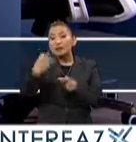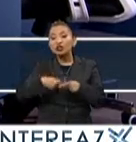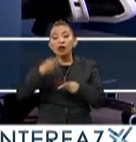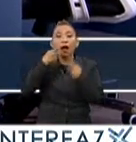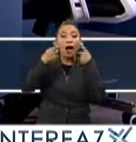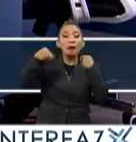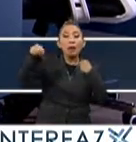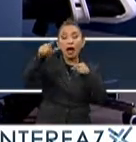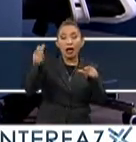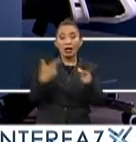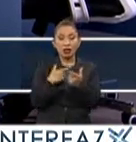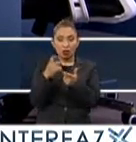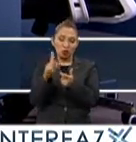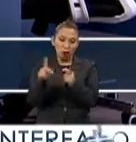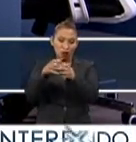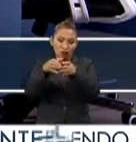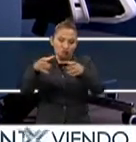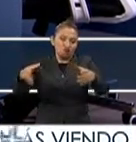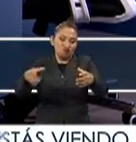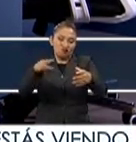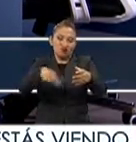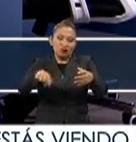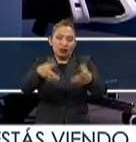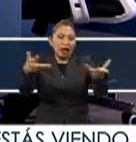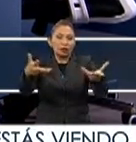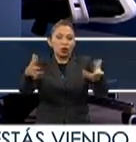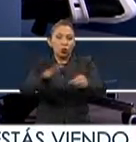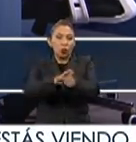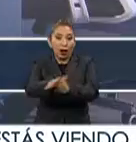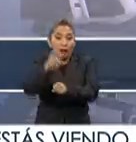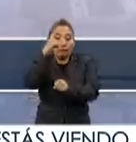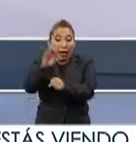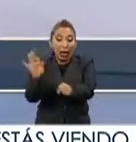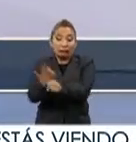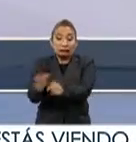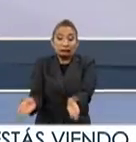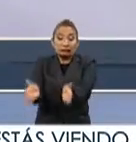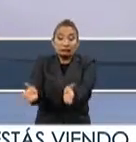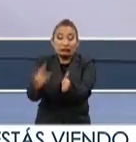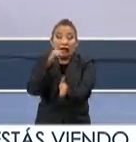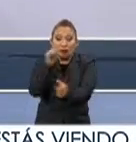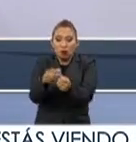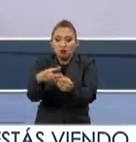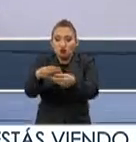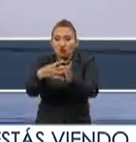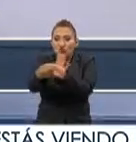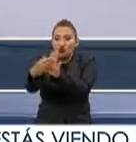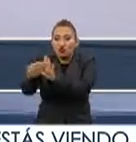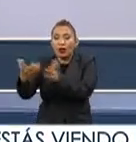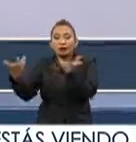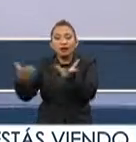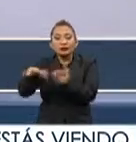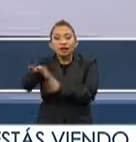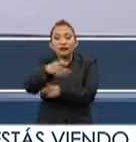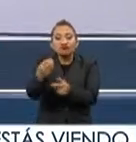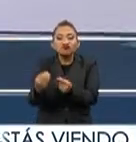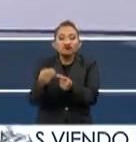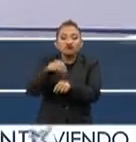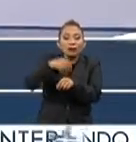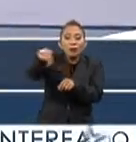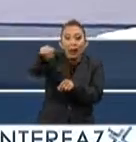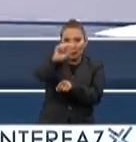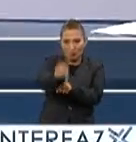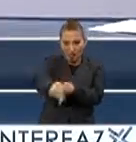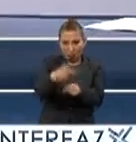la población ya es muy grande. Entonces, lo que se están haciendo para fortalecer esas lenguas es generar motivos para que